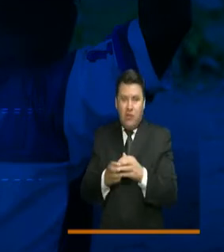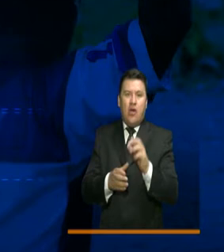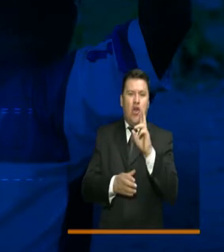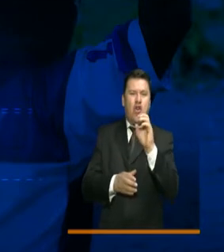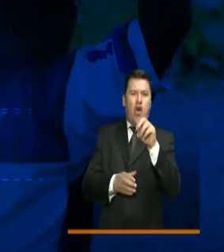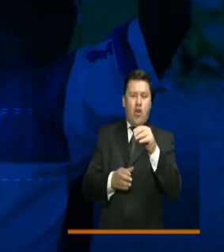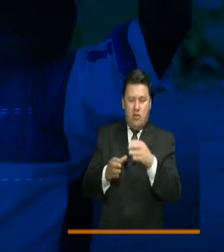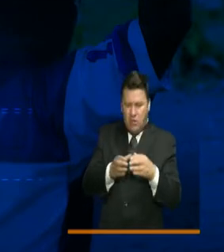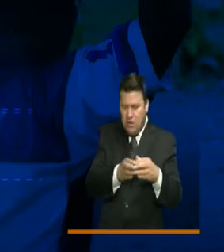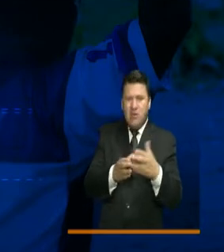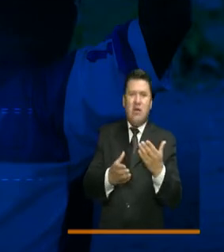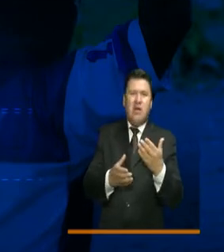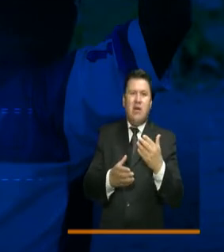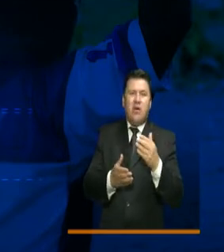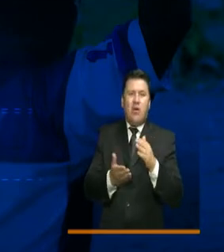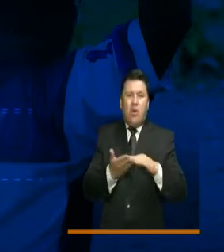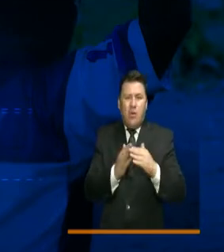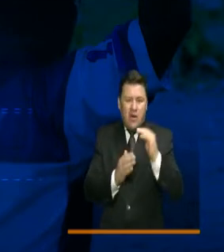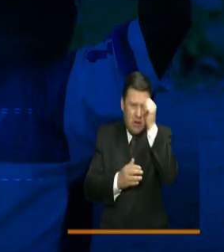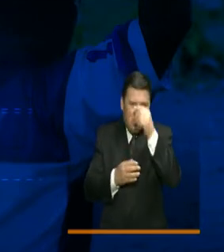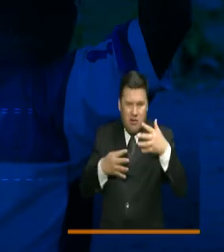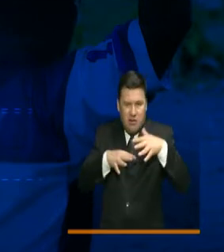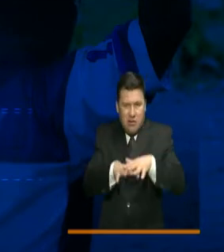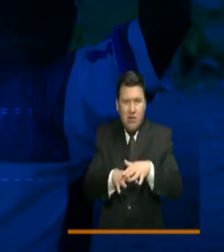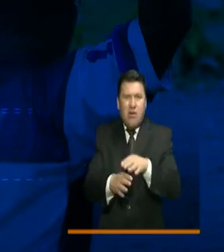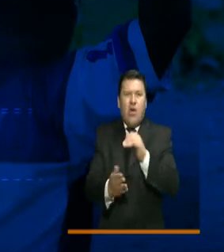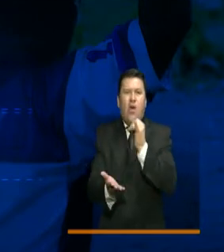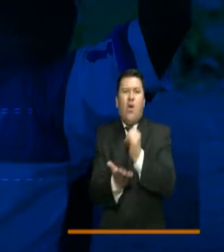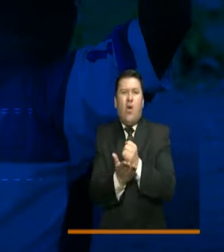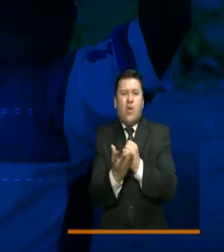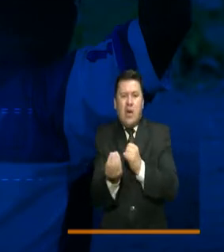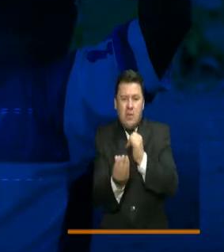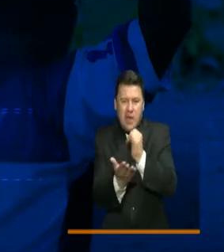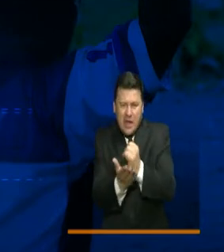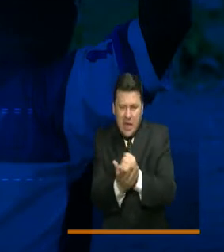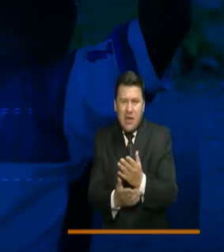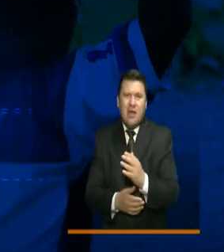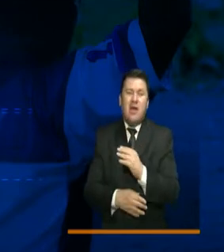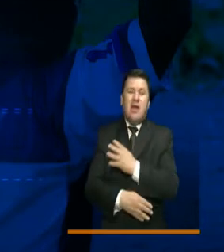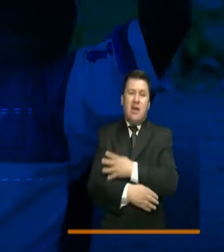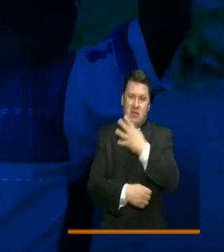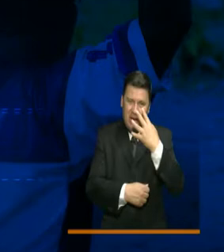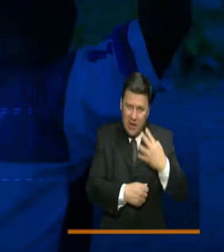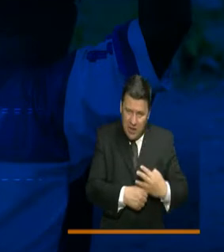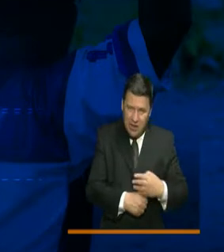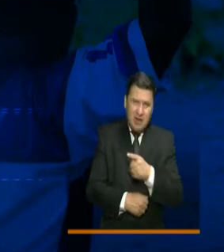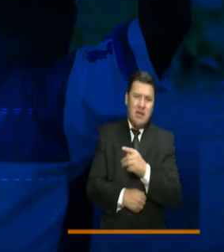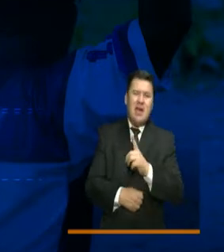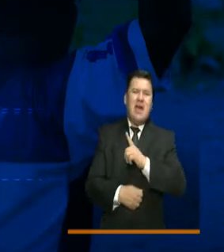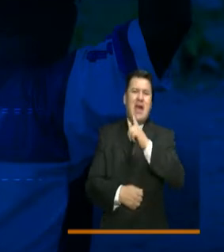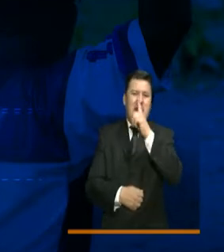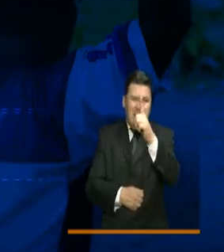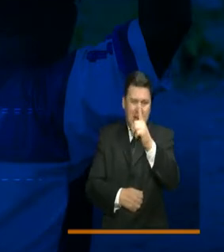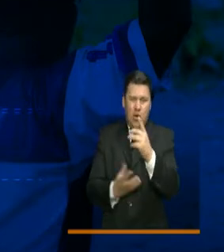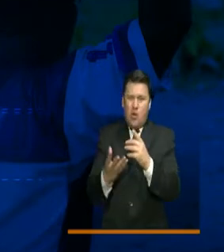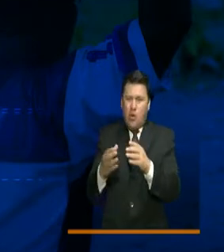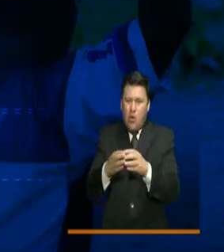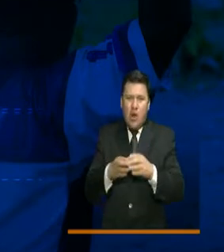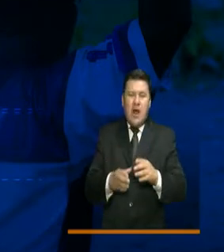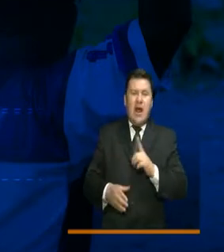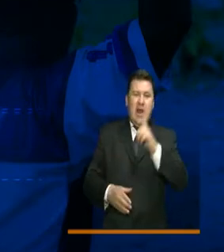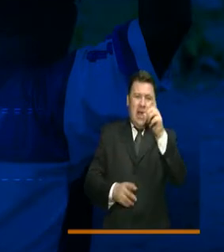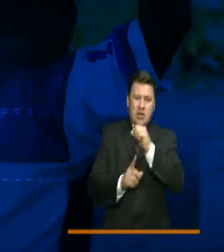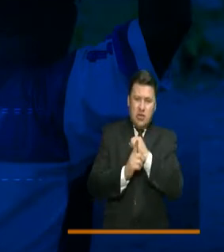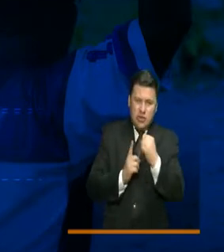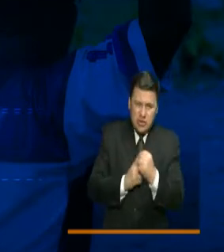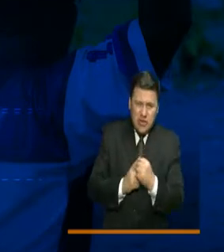rom, palenqueros, miembros de juntas de acción comunal, LGBTI, ediles, líderes